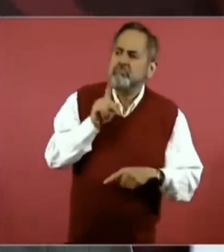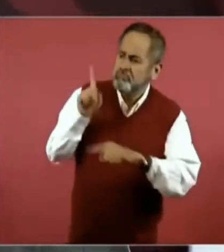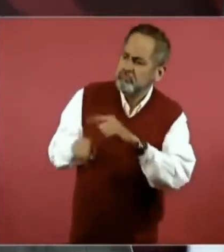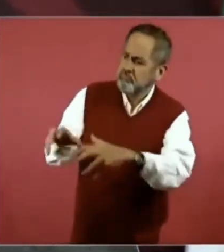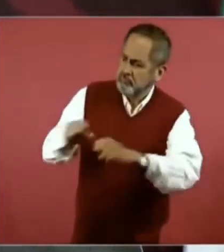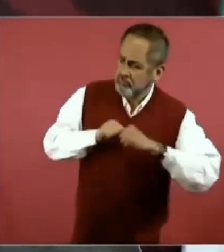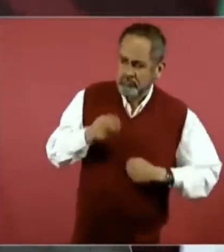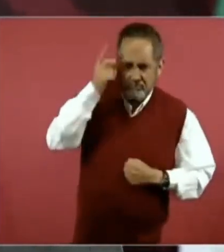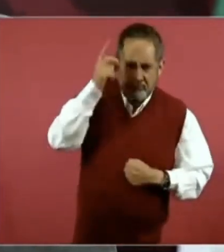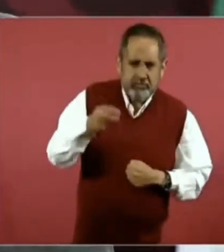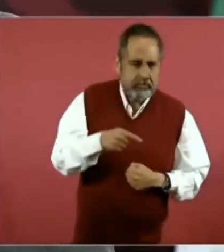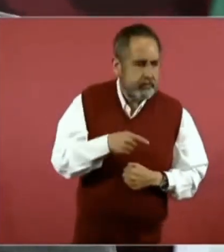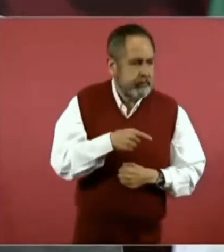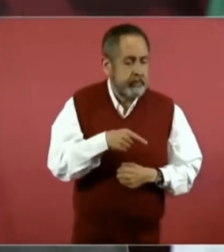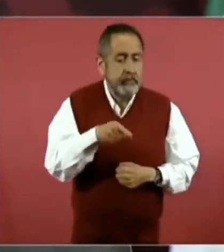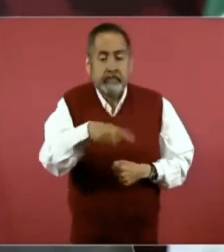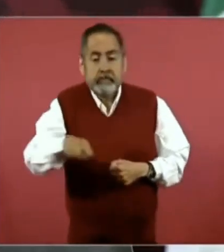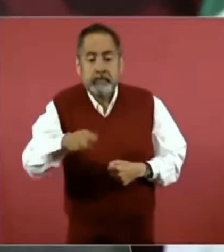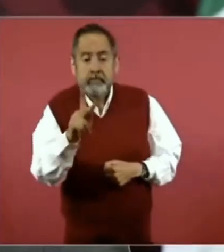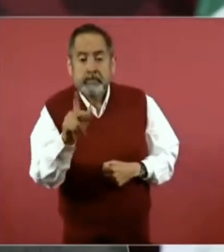Y ese partido es el PAN.